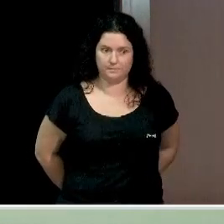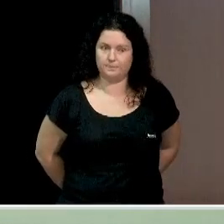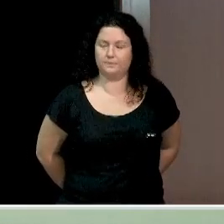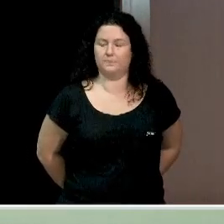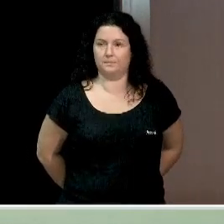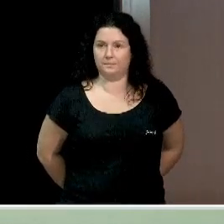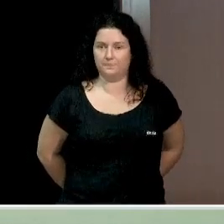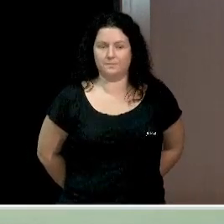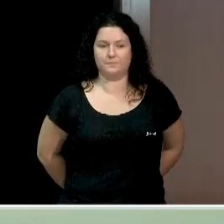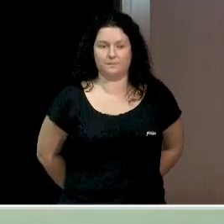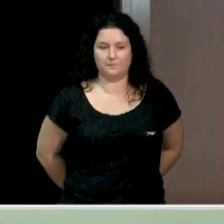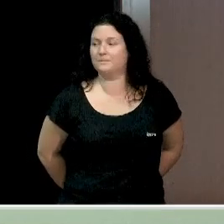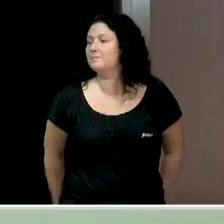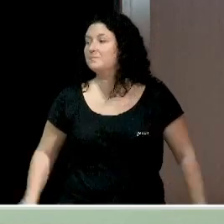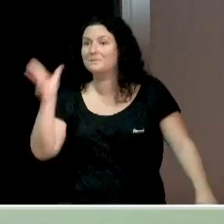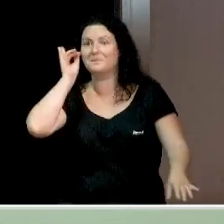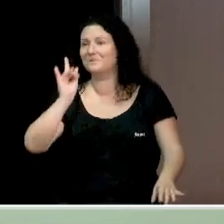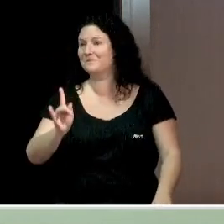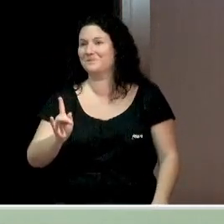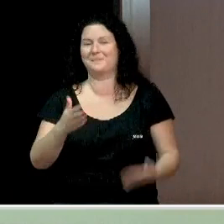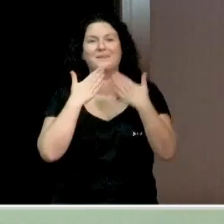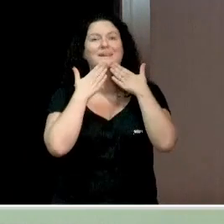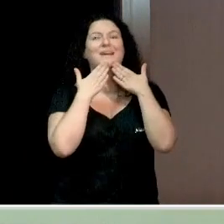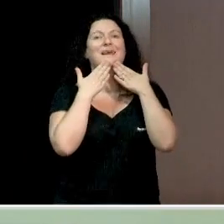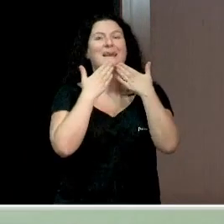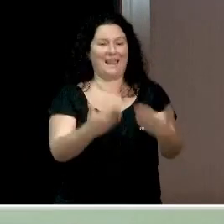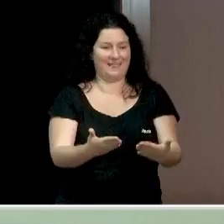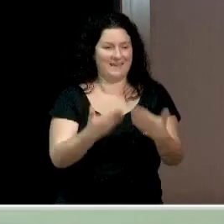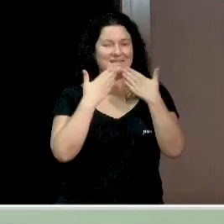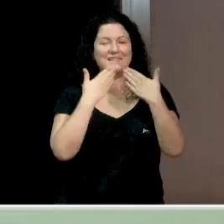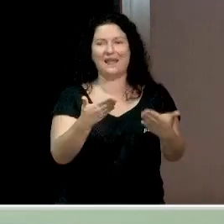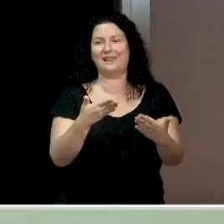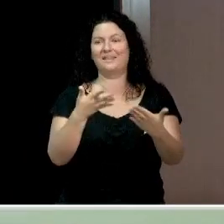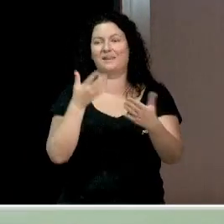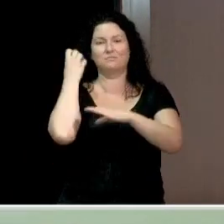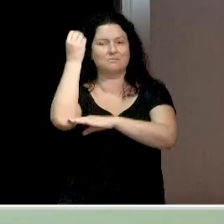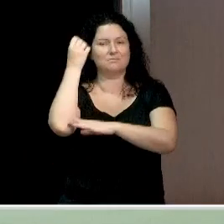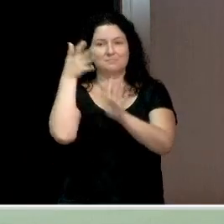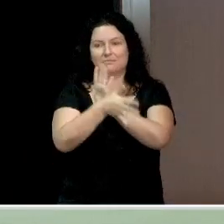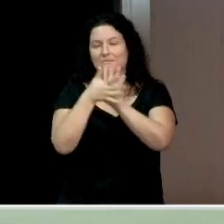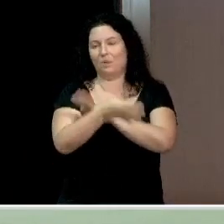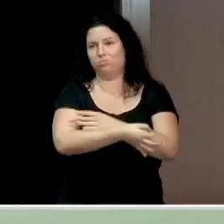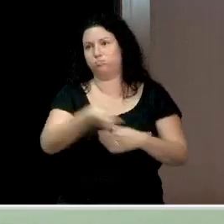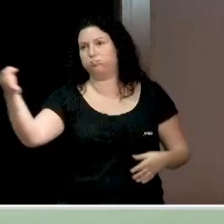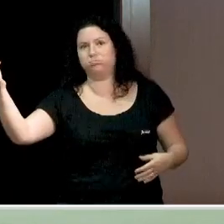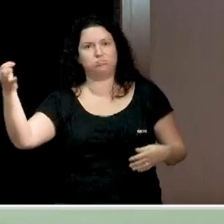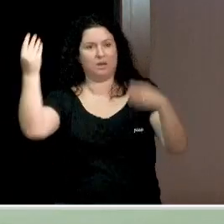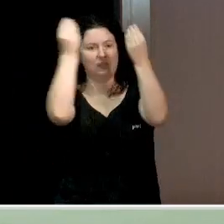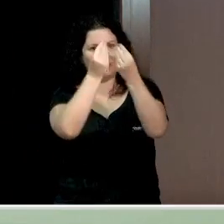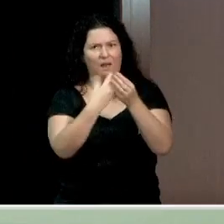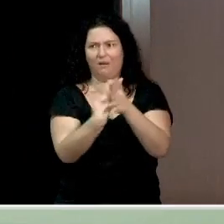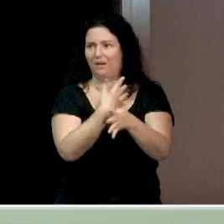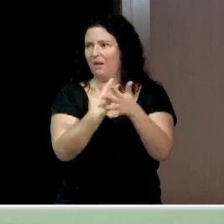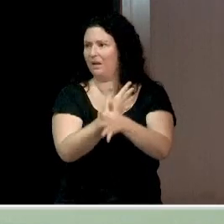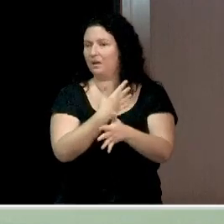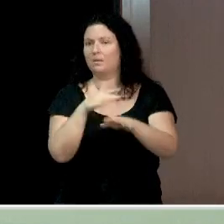Muchísimas... ¿Se oye? Sí. Muchísimas gracias por la exposición tan brillante y por la cantidad de datos que nos has ofrecido.